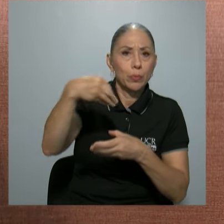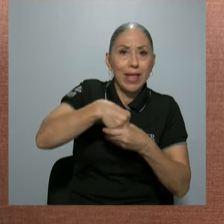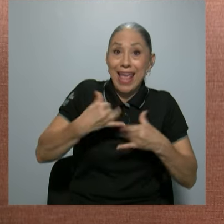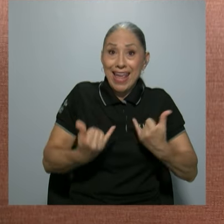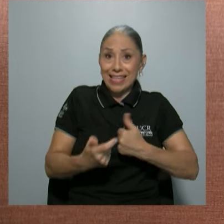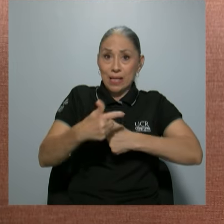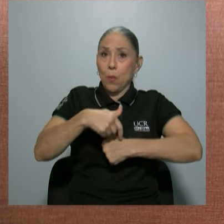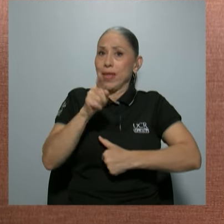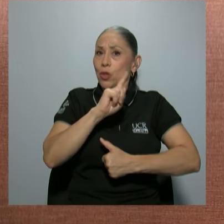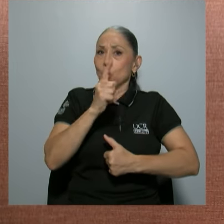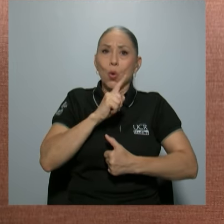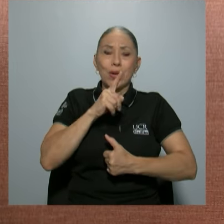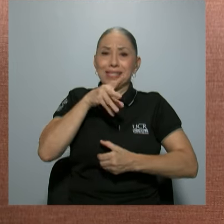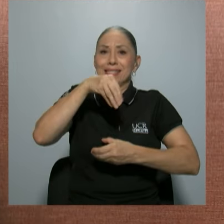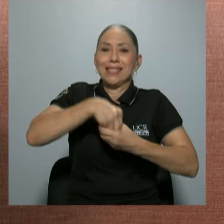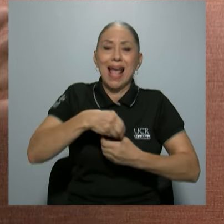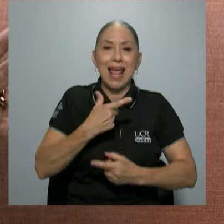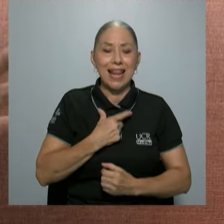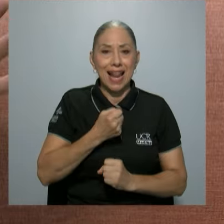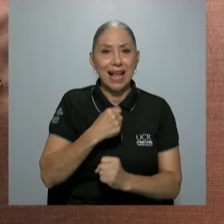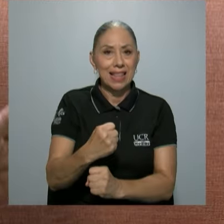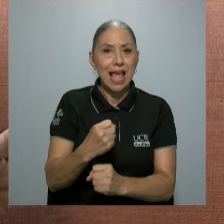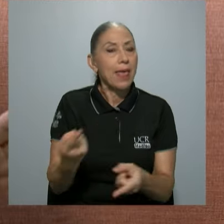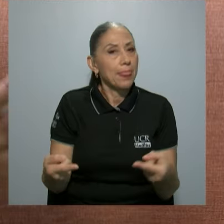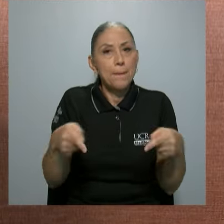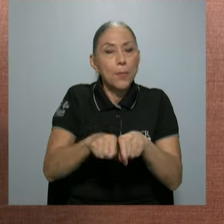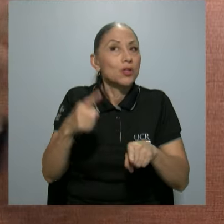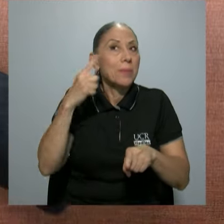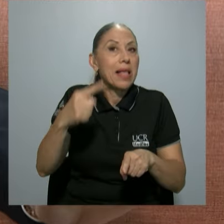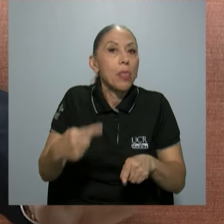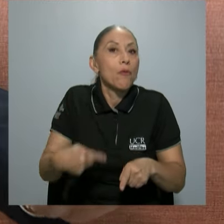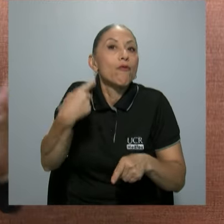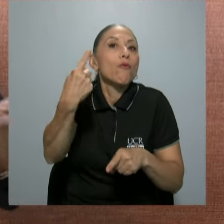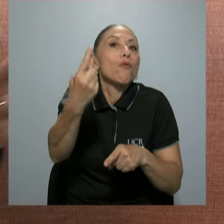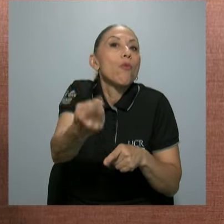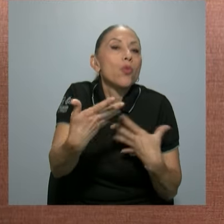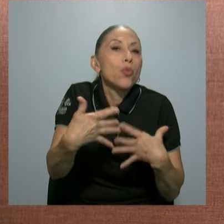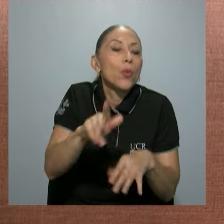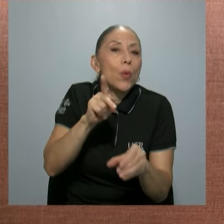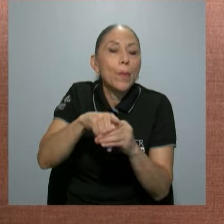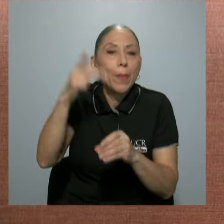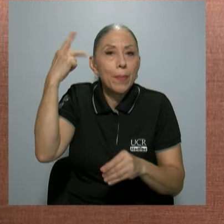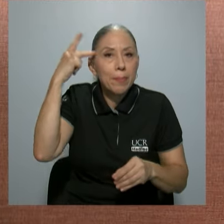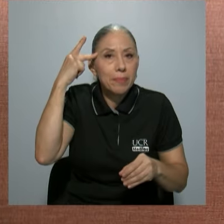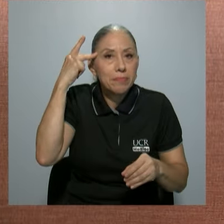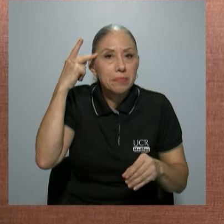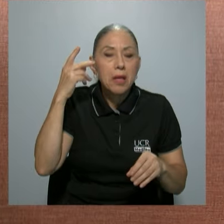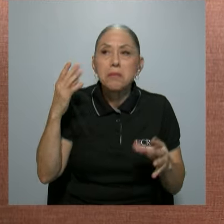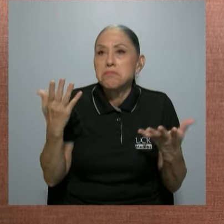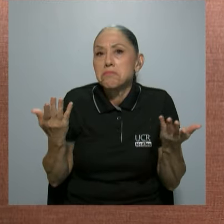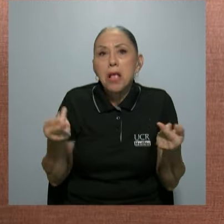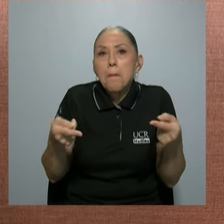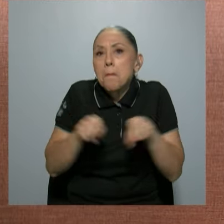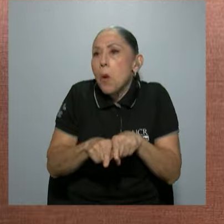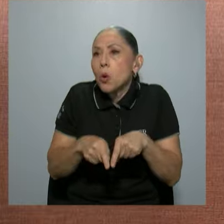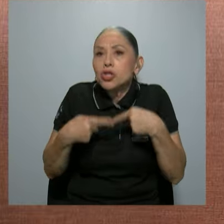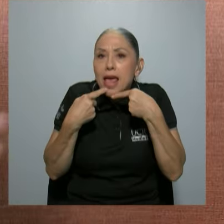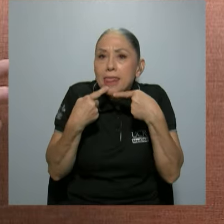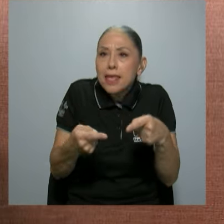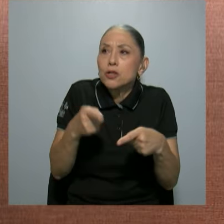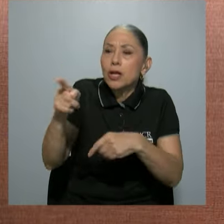está aspirando a nada, ¿verdad? Tampoco, por supuesto, nadie lo ha declarado a él culpable,